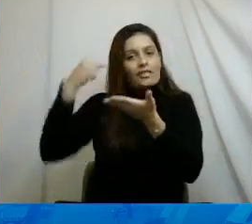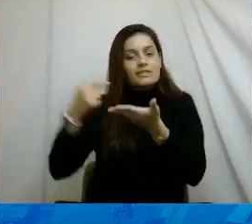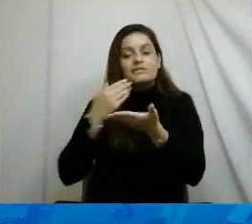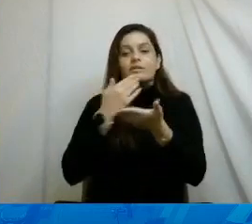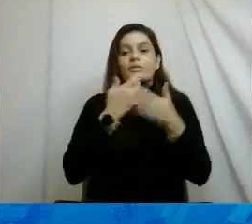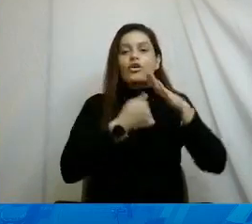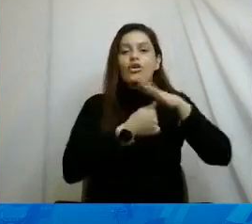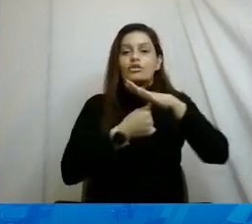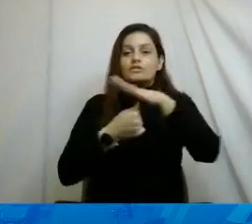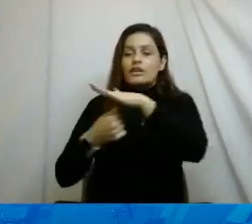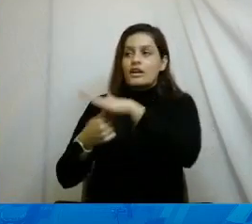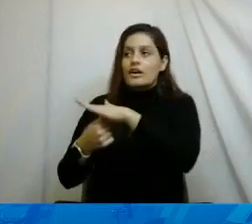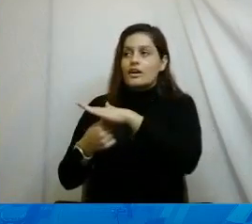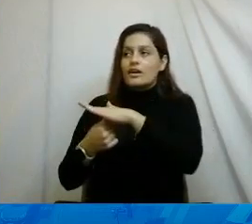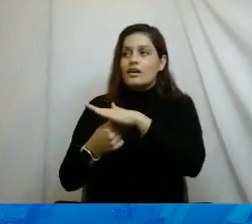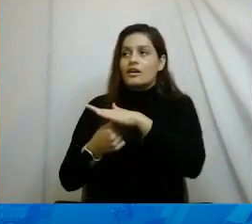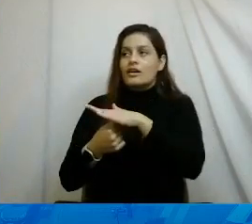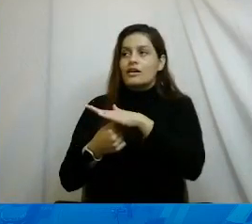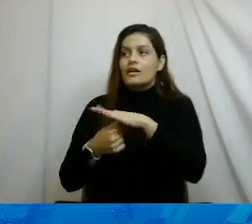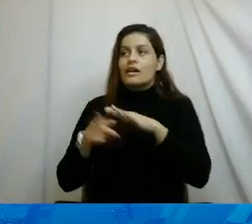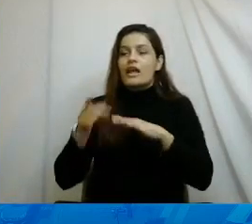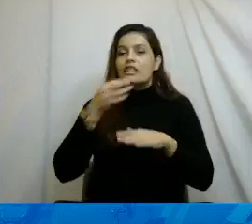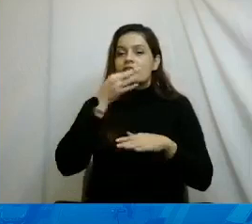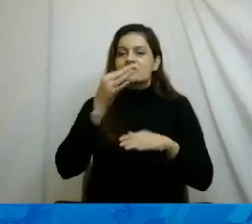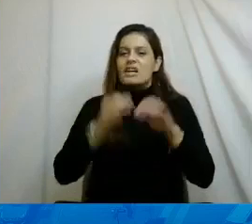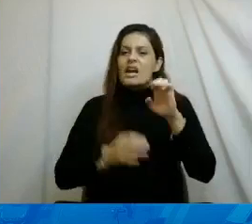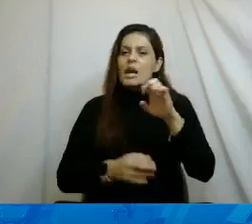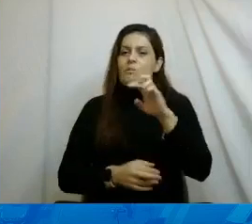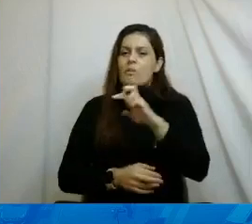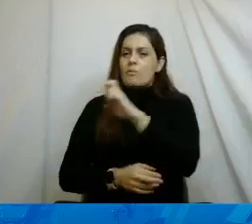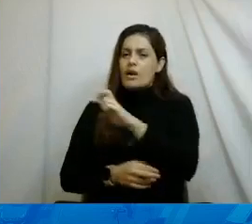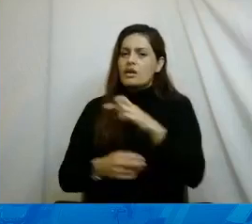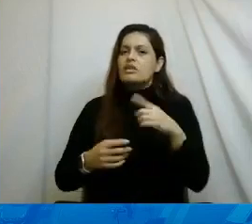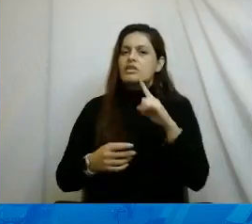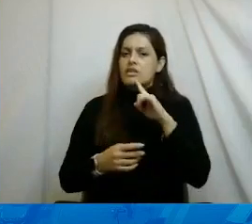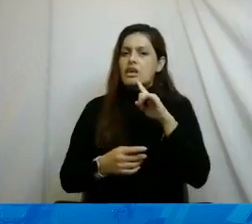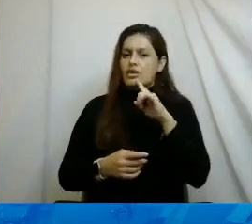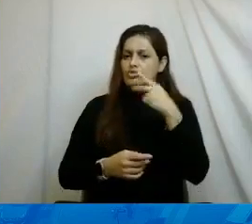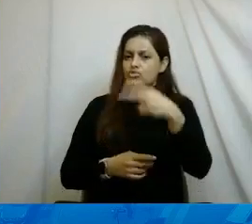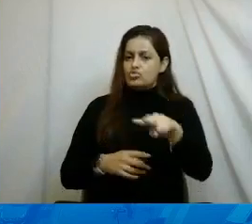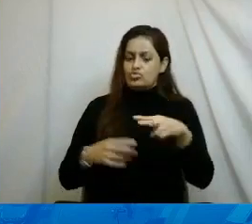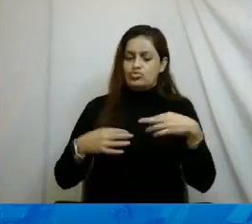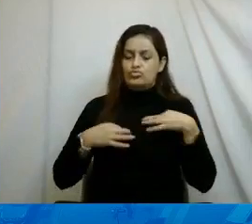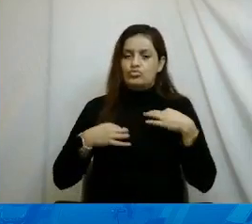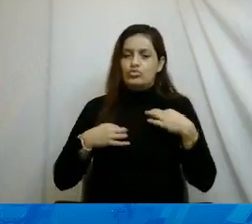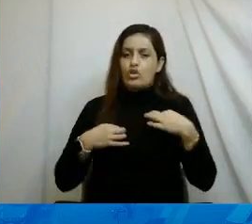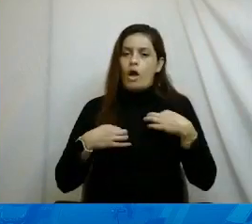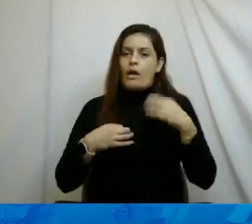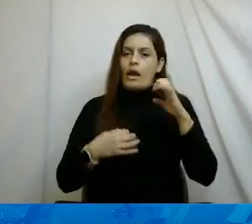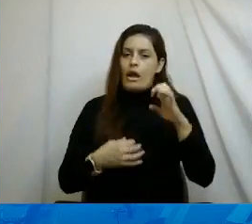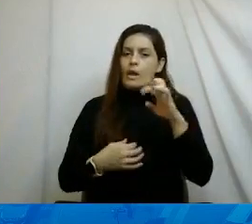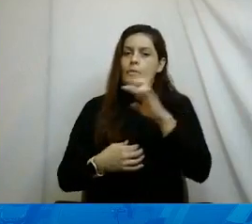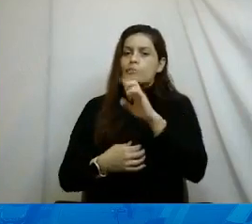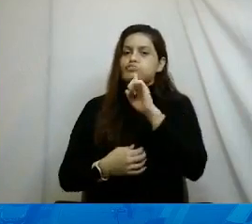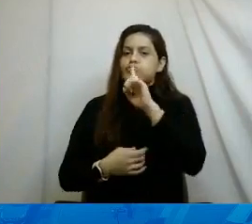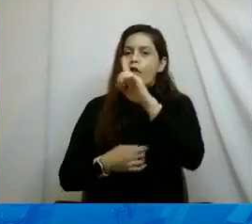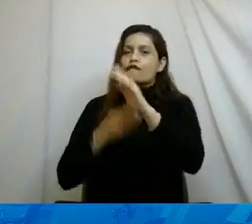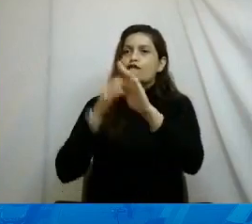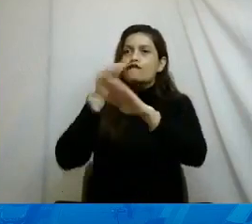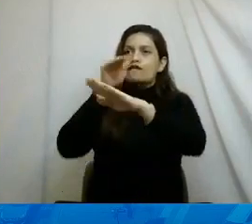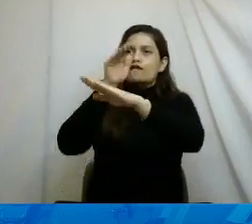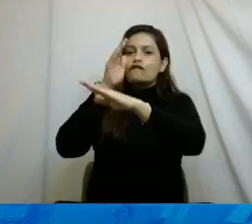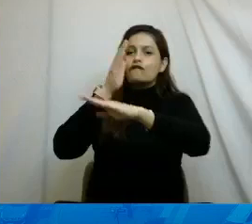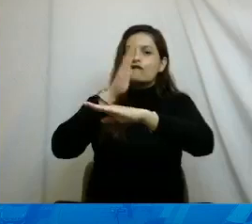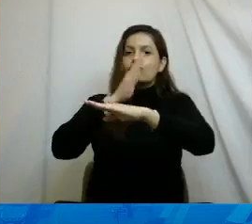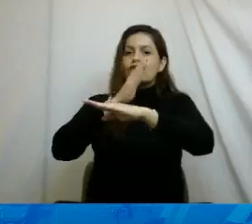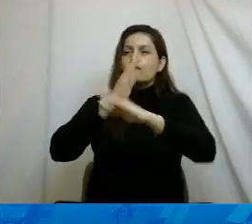Referente a los EPP que ocupan los funcionarios, todos los funcionarios tienen su EPP y existe una bodega que la puede visitar cuando